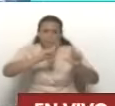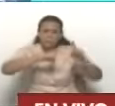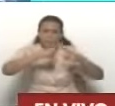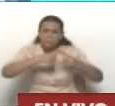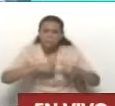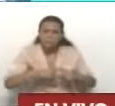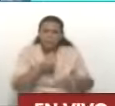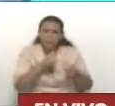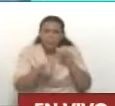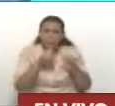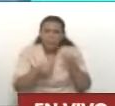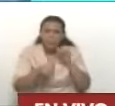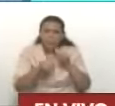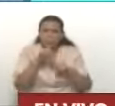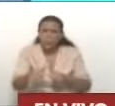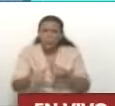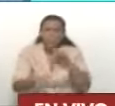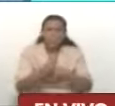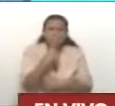los reportes,